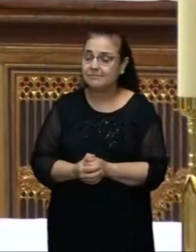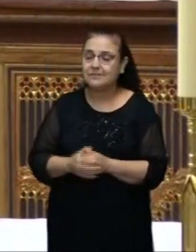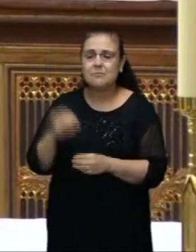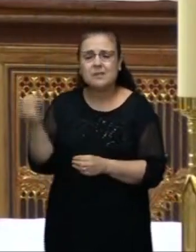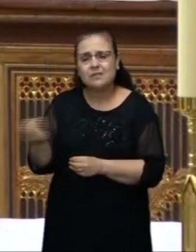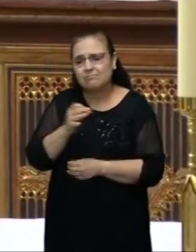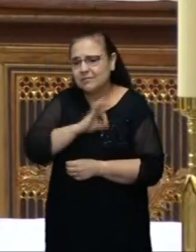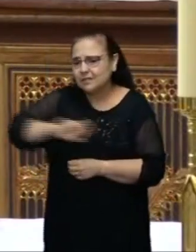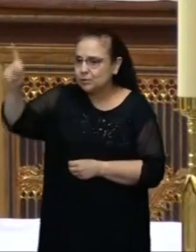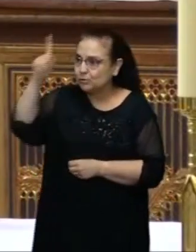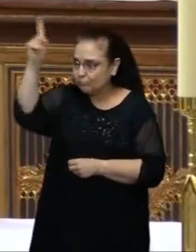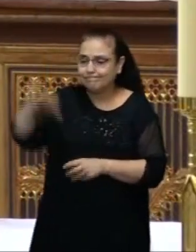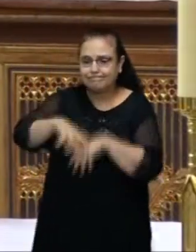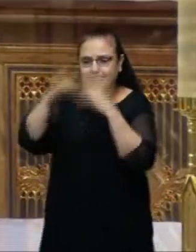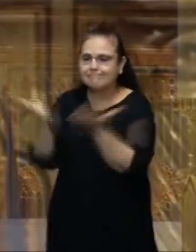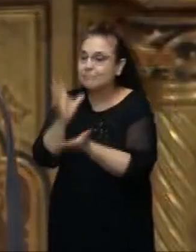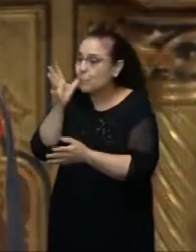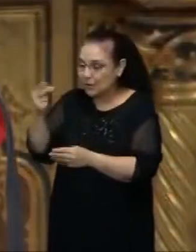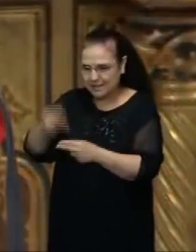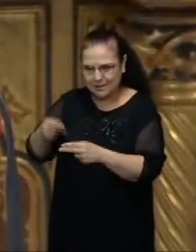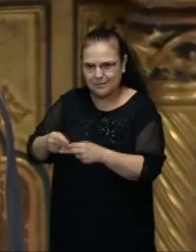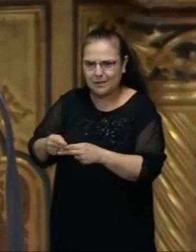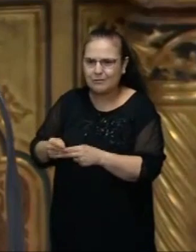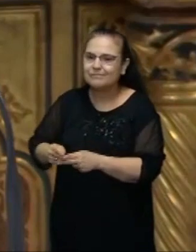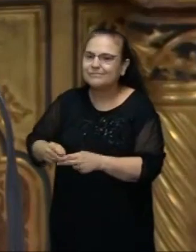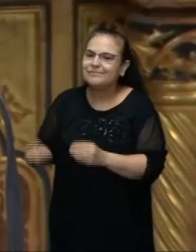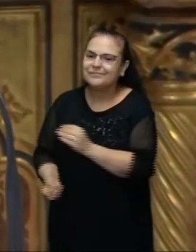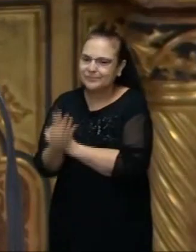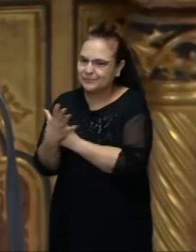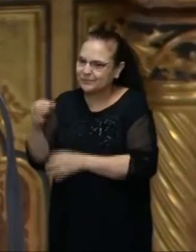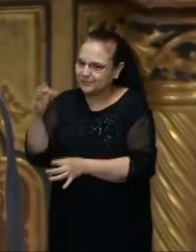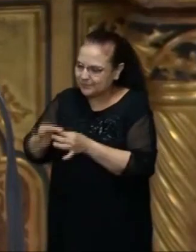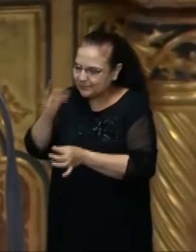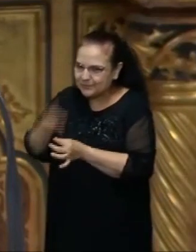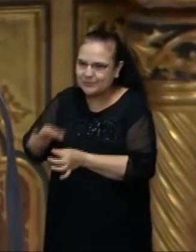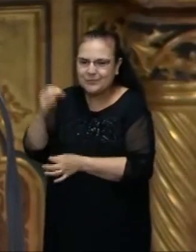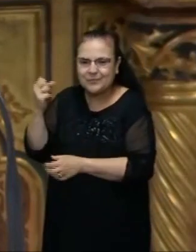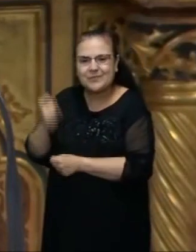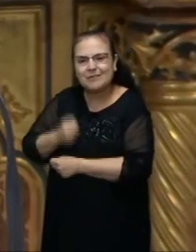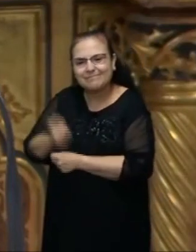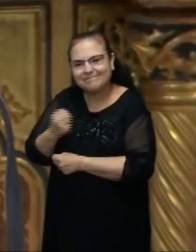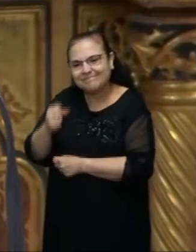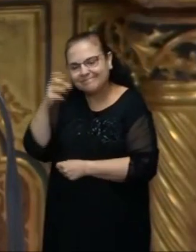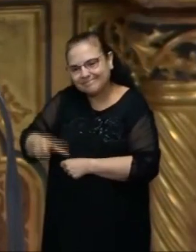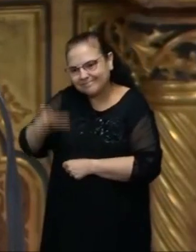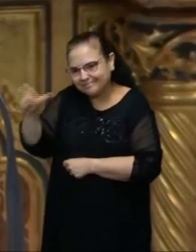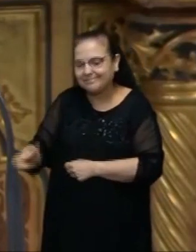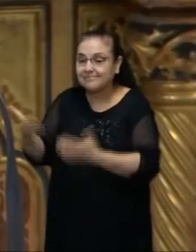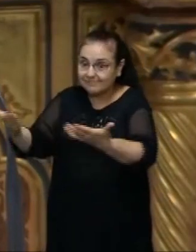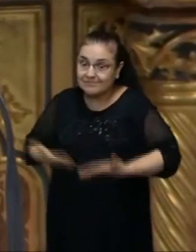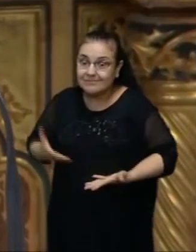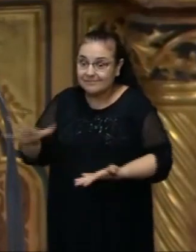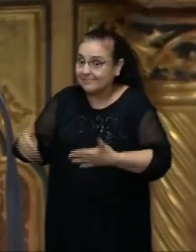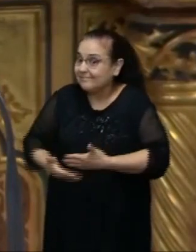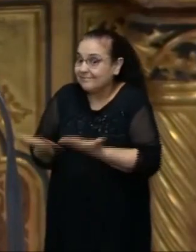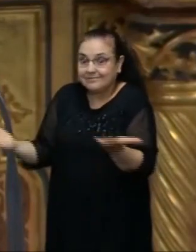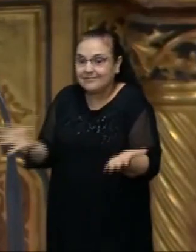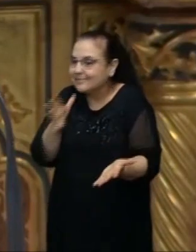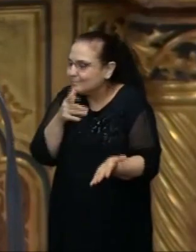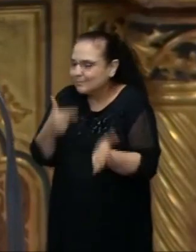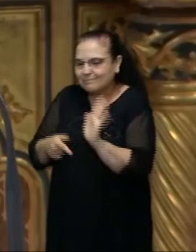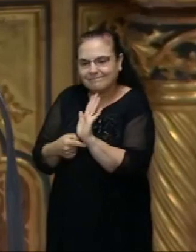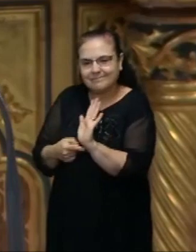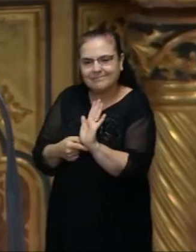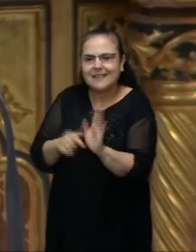Bendito sea, Señor Dios del universo, por este vino, fruto de la vid y del trabajo del hombre, que recibimos de tu generosidad y ahora